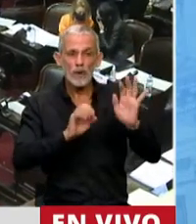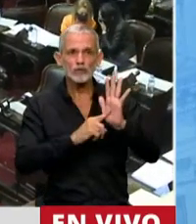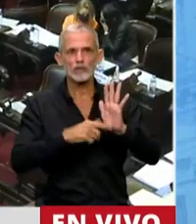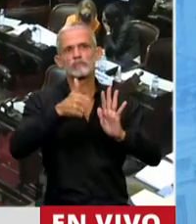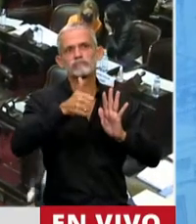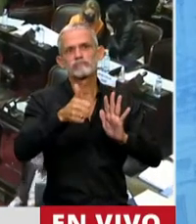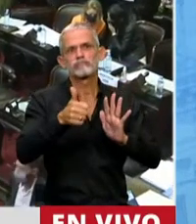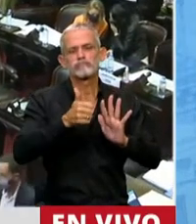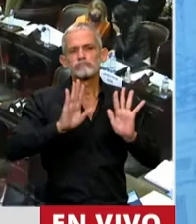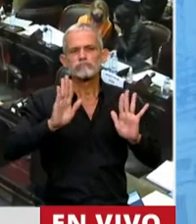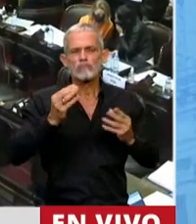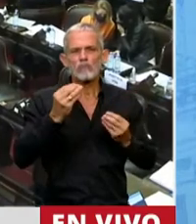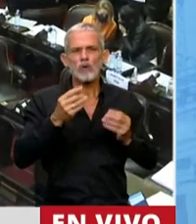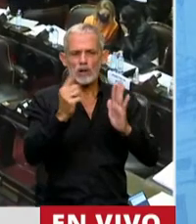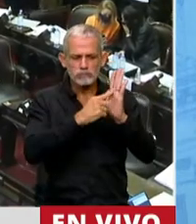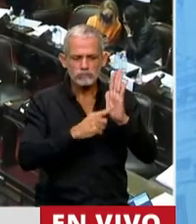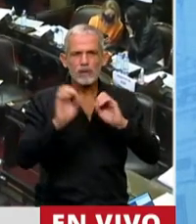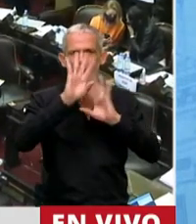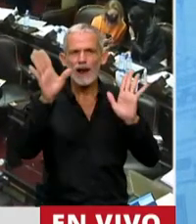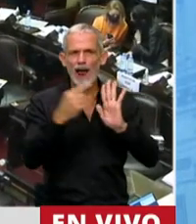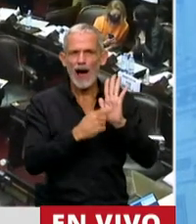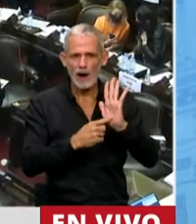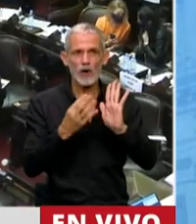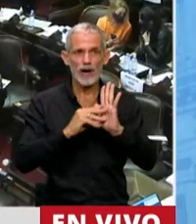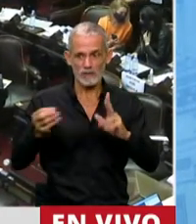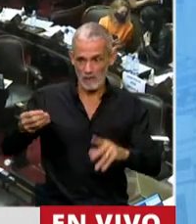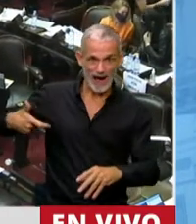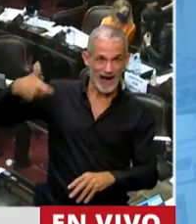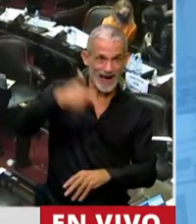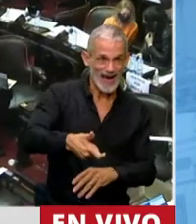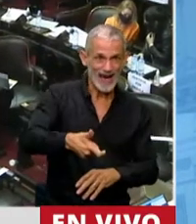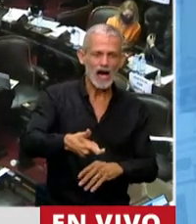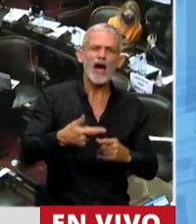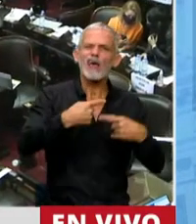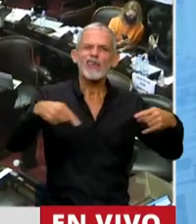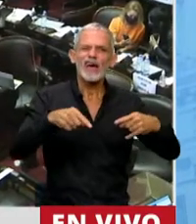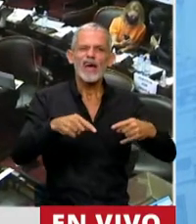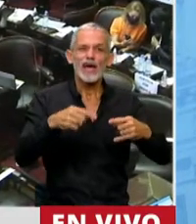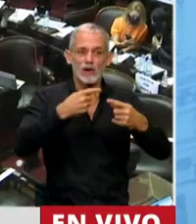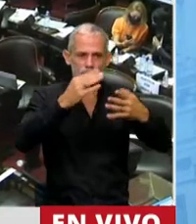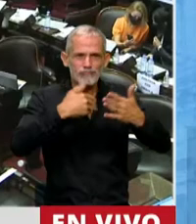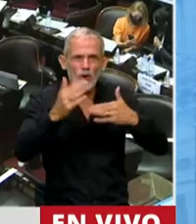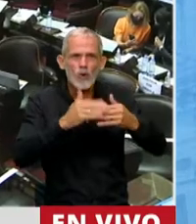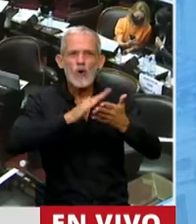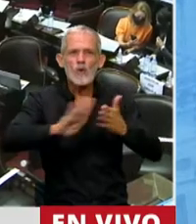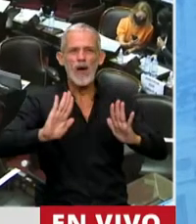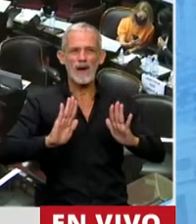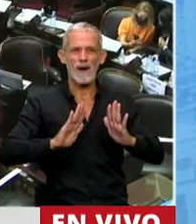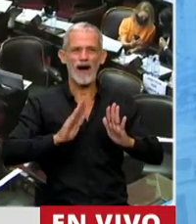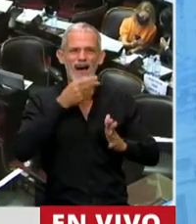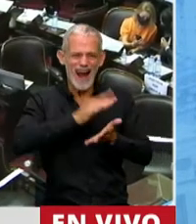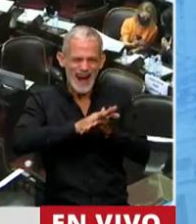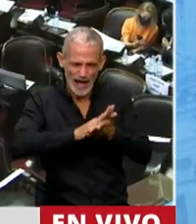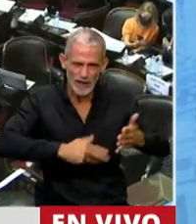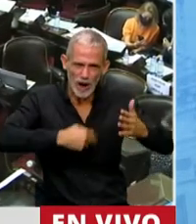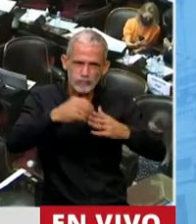virtuoso porque establece claramente que la inversión se destine a obras nuevas, a lo que llamamos de pozo, para